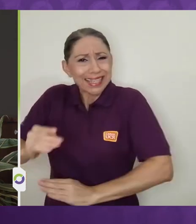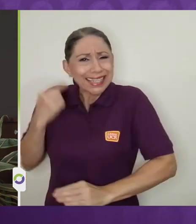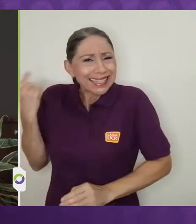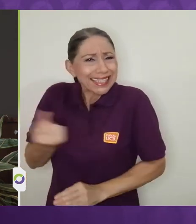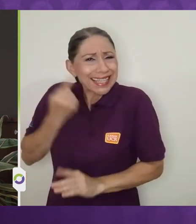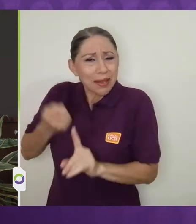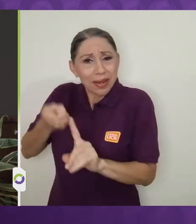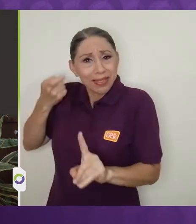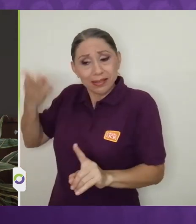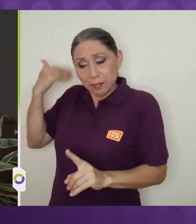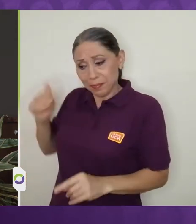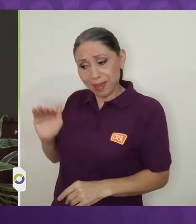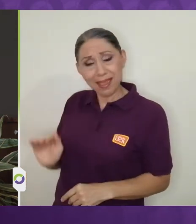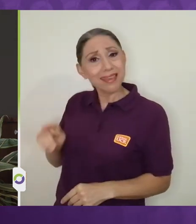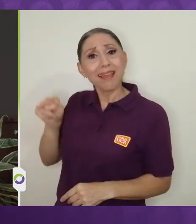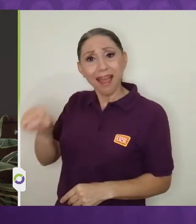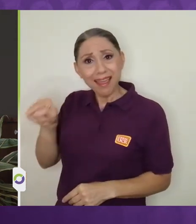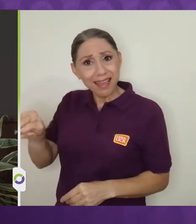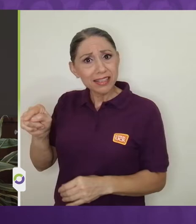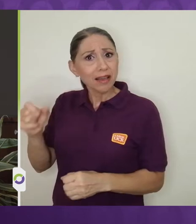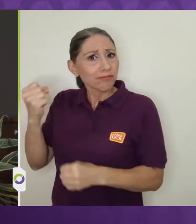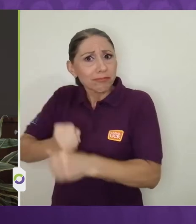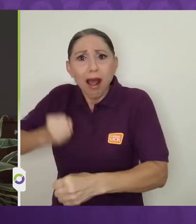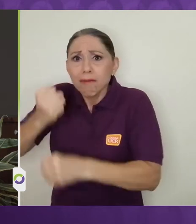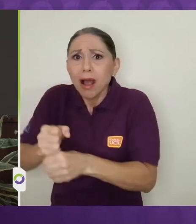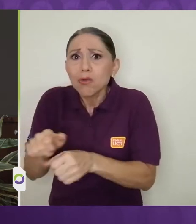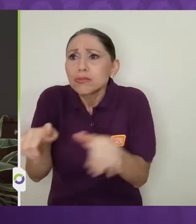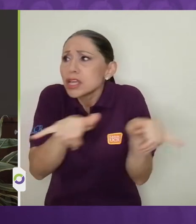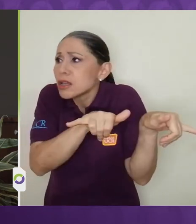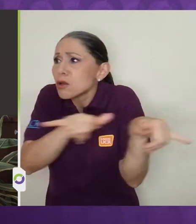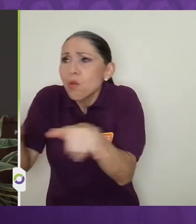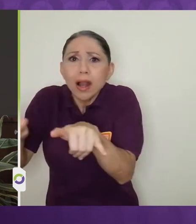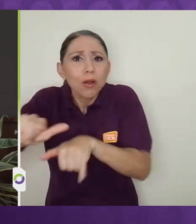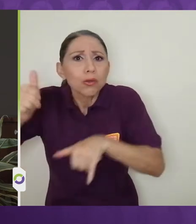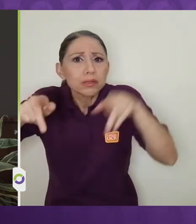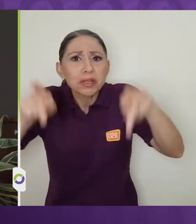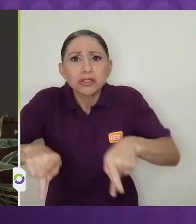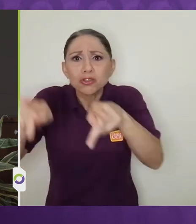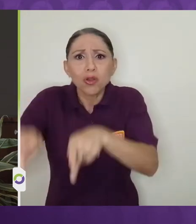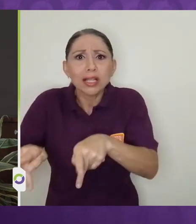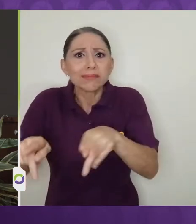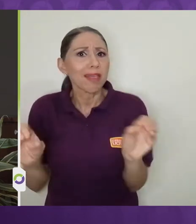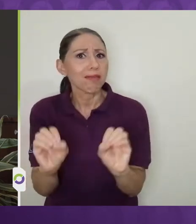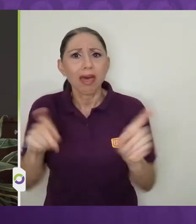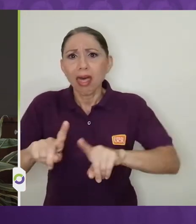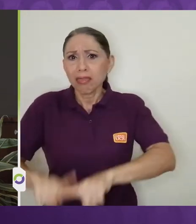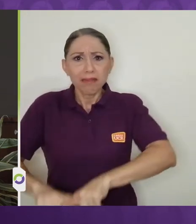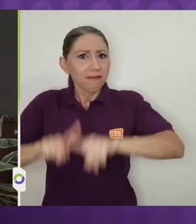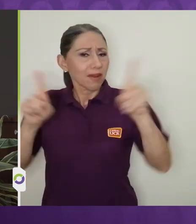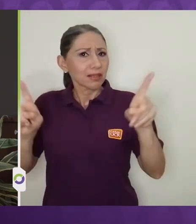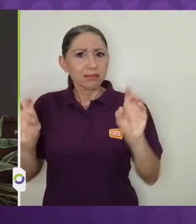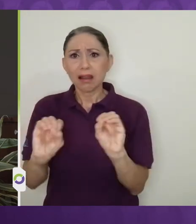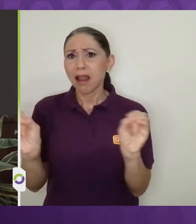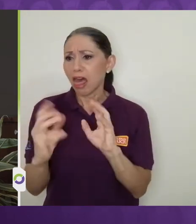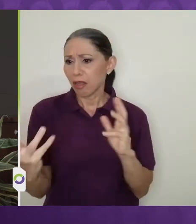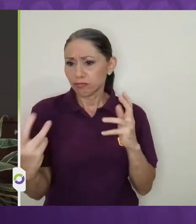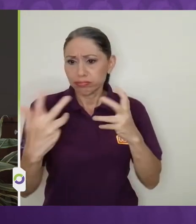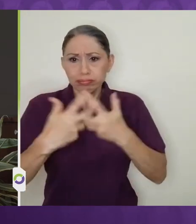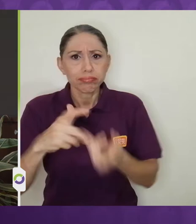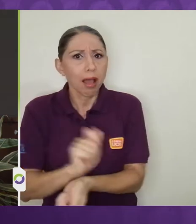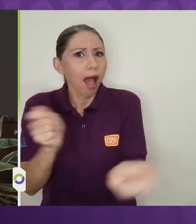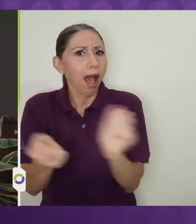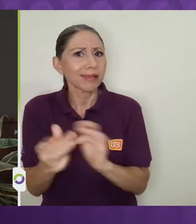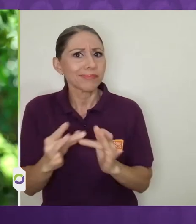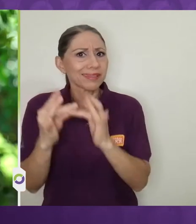Siempre ella desde un principio de pequeñita hizo el trabajo que hacía todo el resto. No hubo ninguna diferenciación, no hubo ninguna adaptación